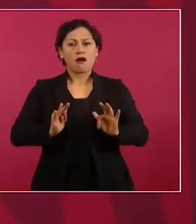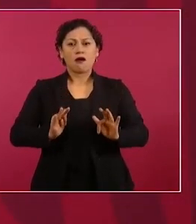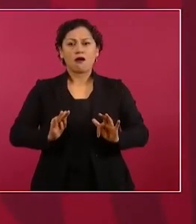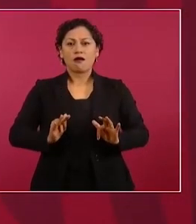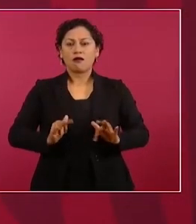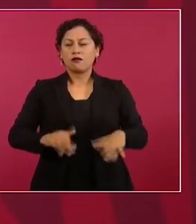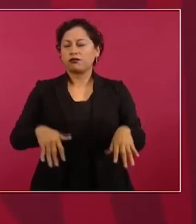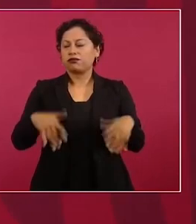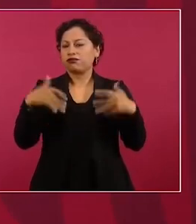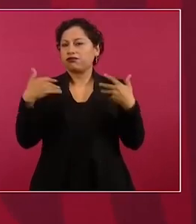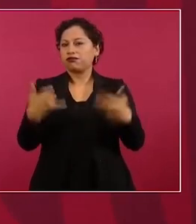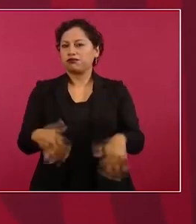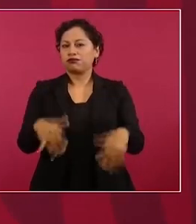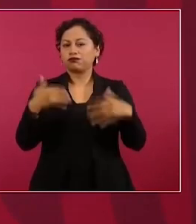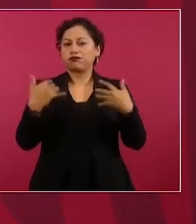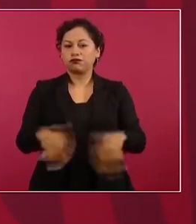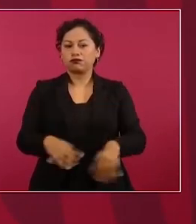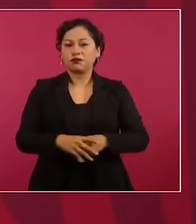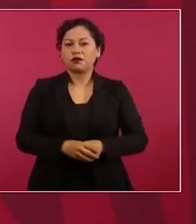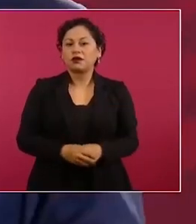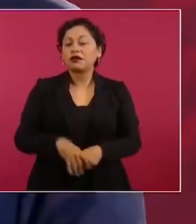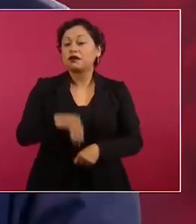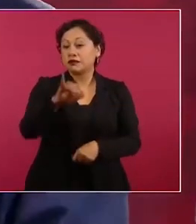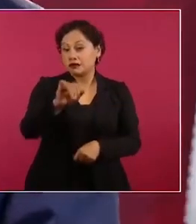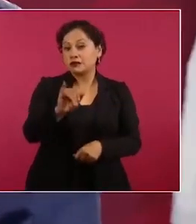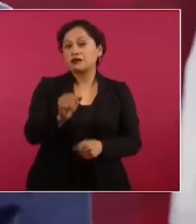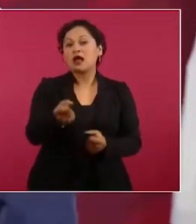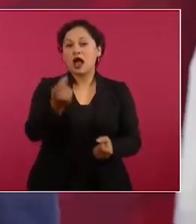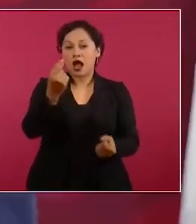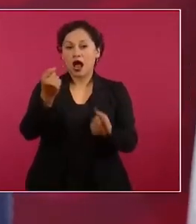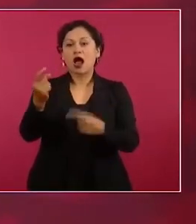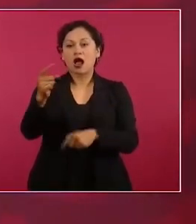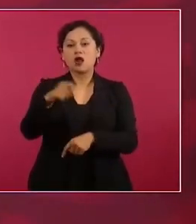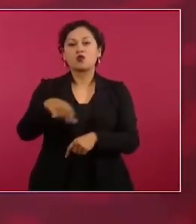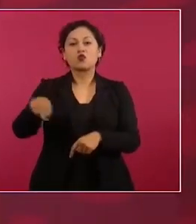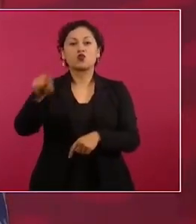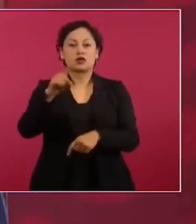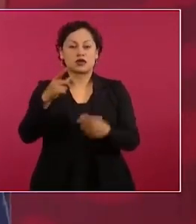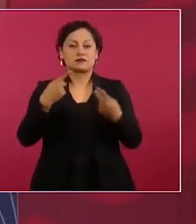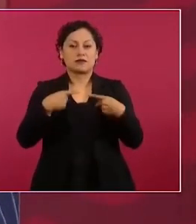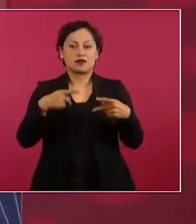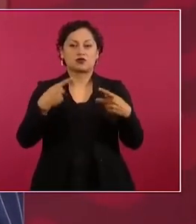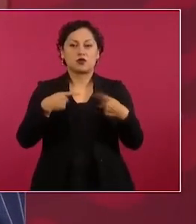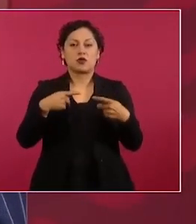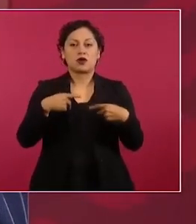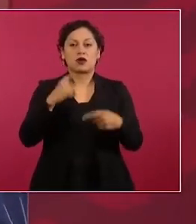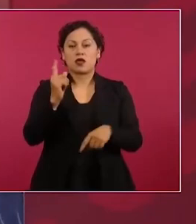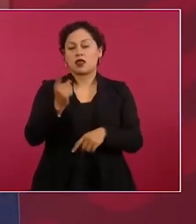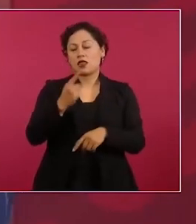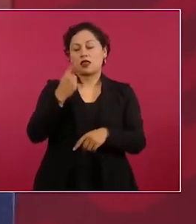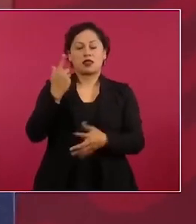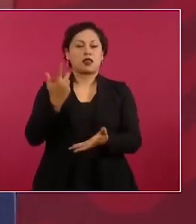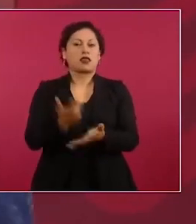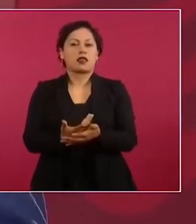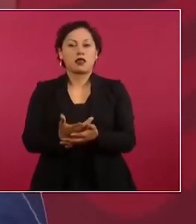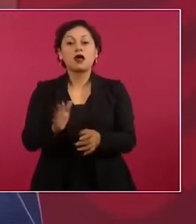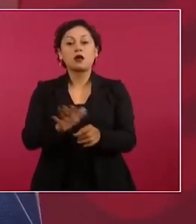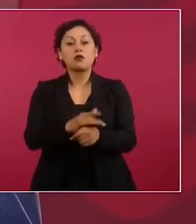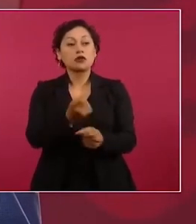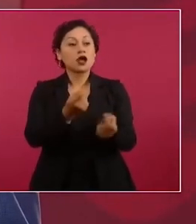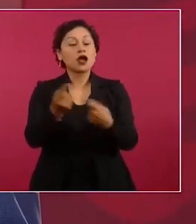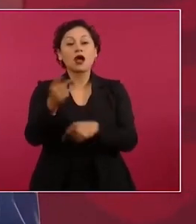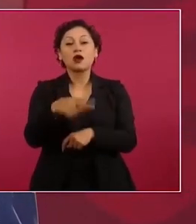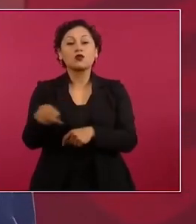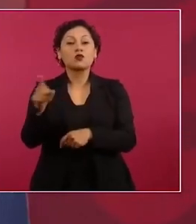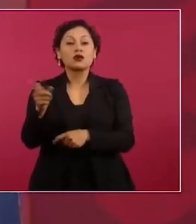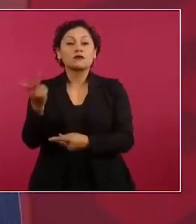eso sí, desmayados porque llegaron algunos en la mañana, no se movieron ahí para